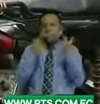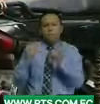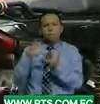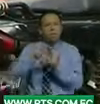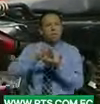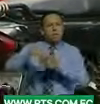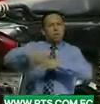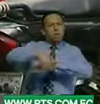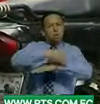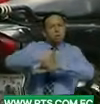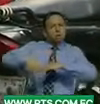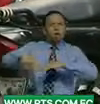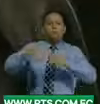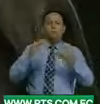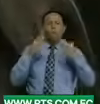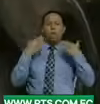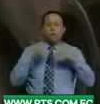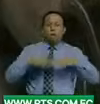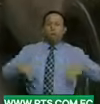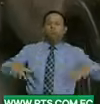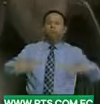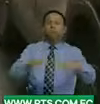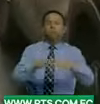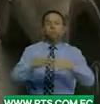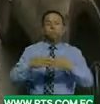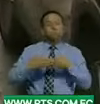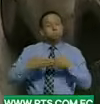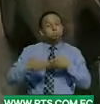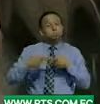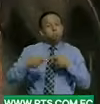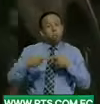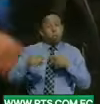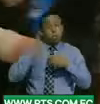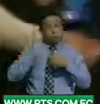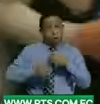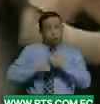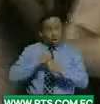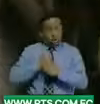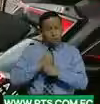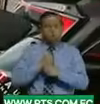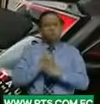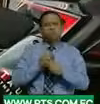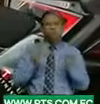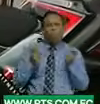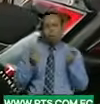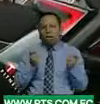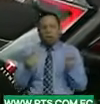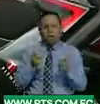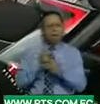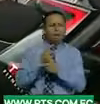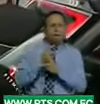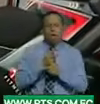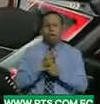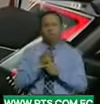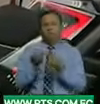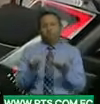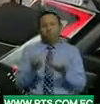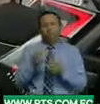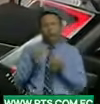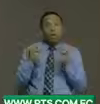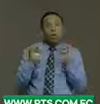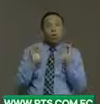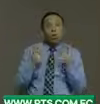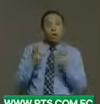céntricas y comerciales de la urbe porteña para que en lo que queda del año evitar este tipo de hechos delictivos. En esta, afortunadamente, no hubo